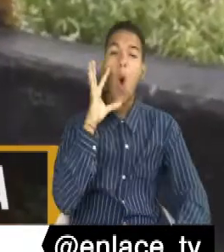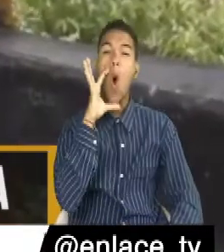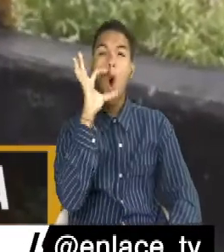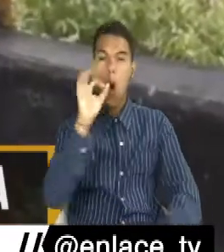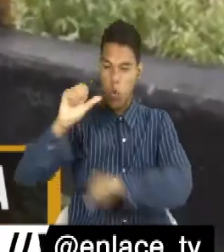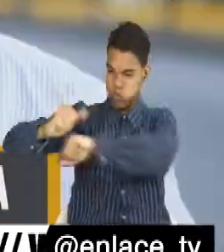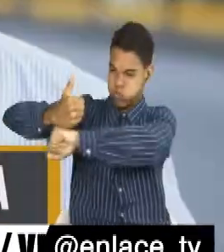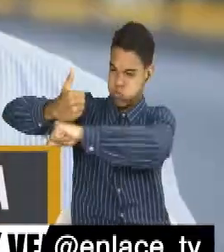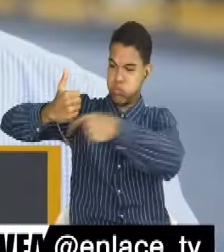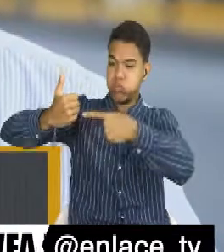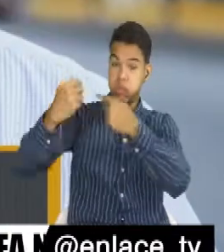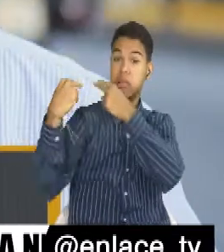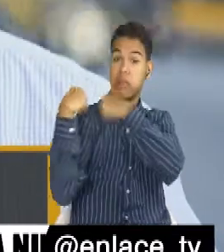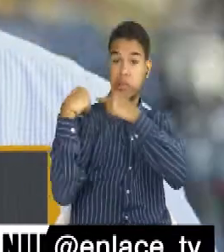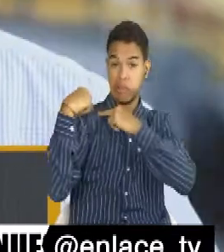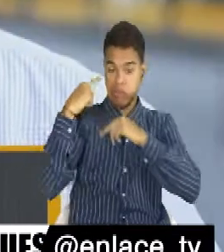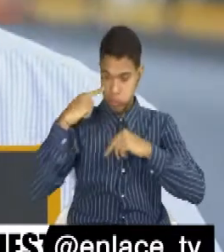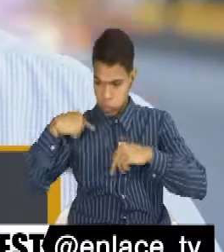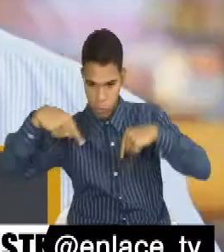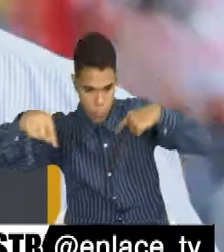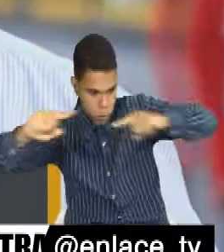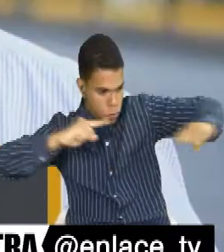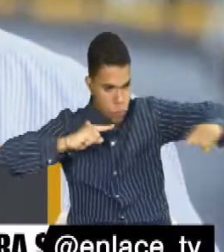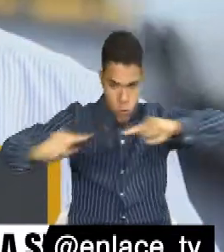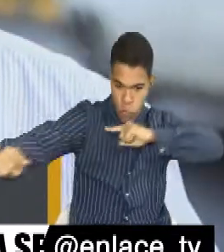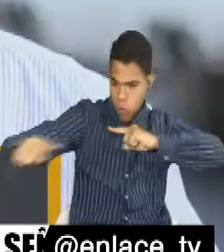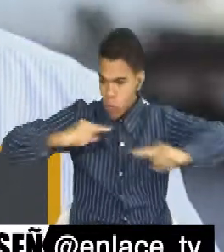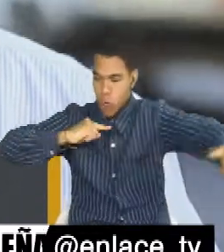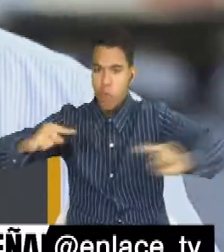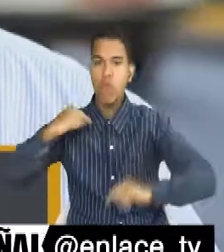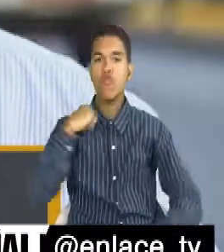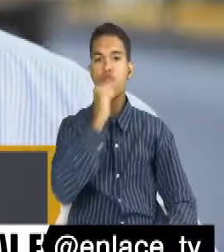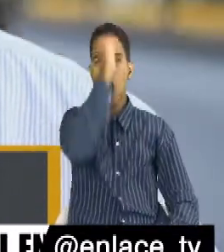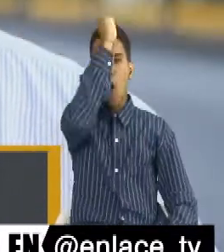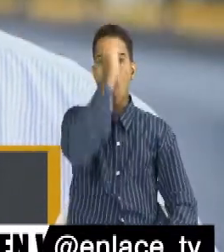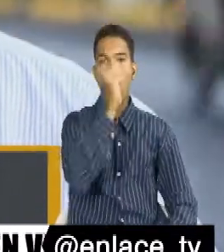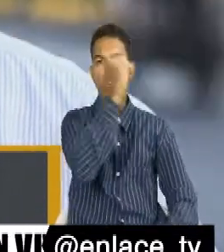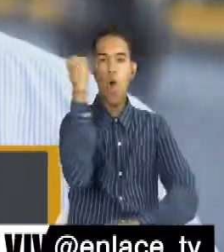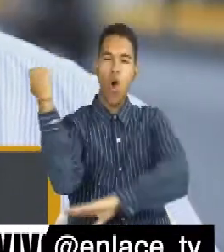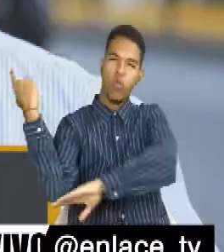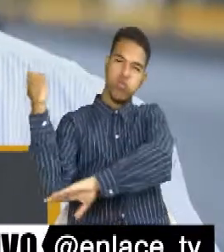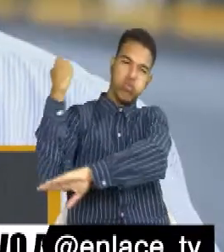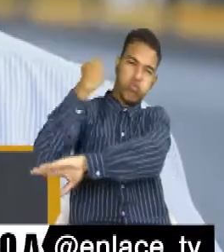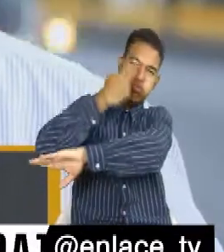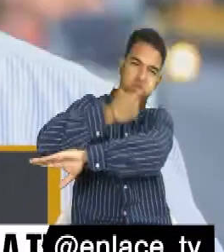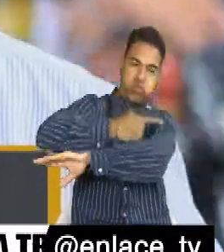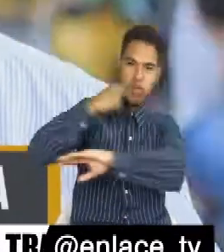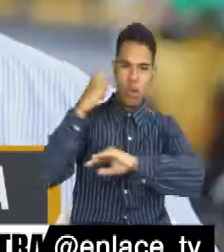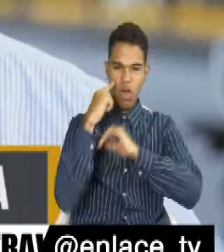de esta arteria vial. El día domingo solo fue un solo día en los cuales se suspendió el tráfico, se empezó desde